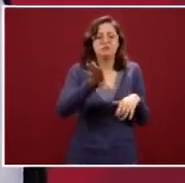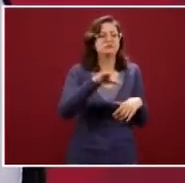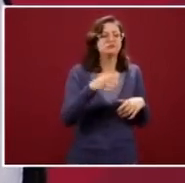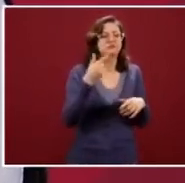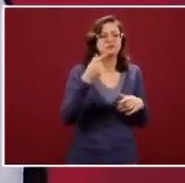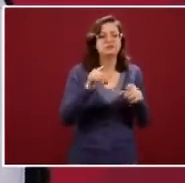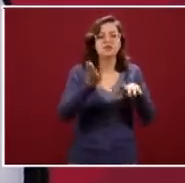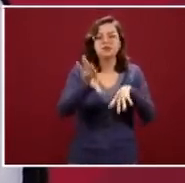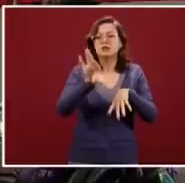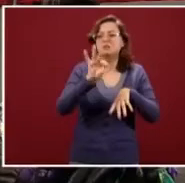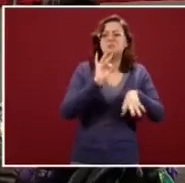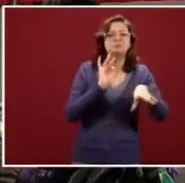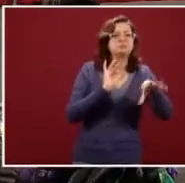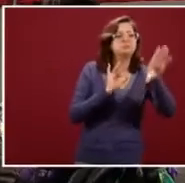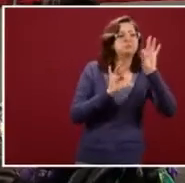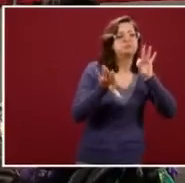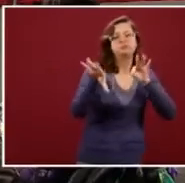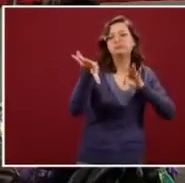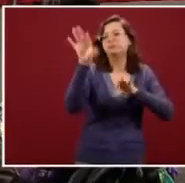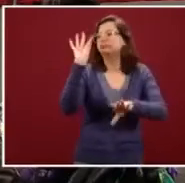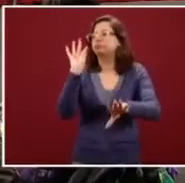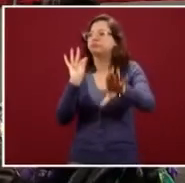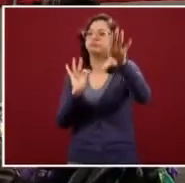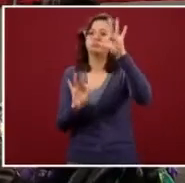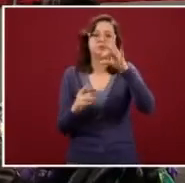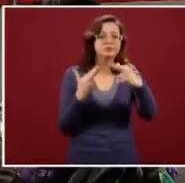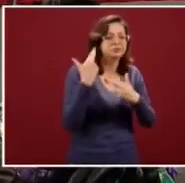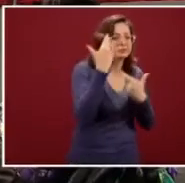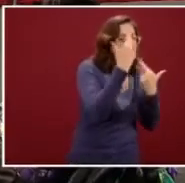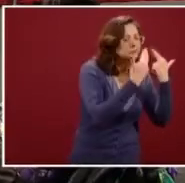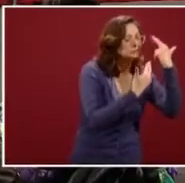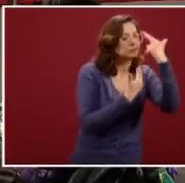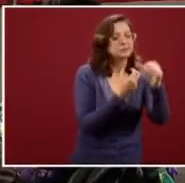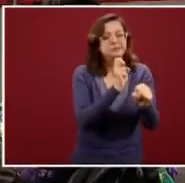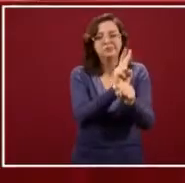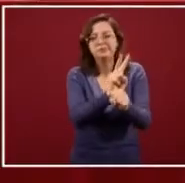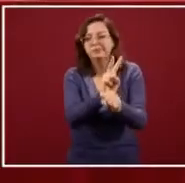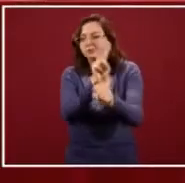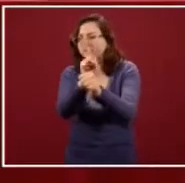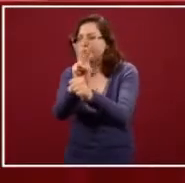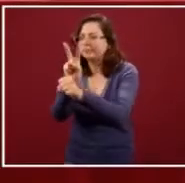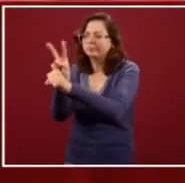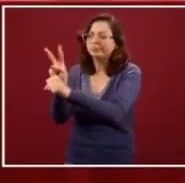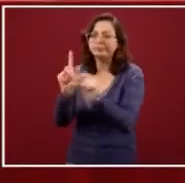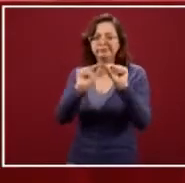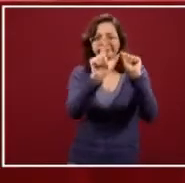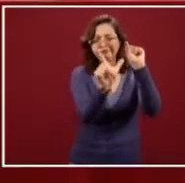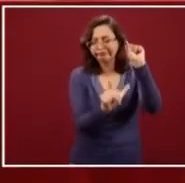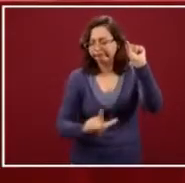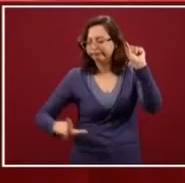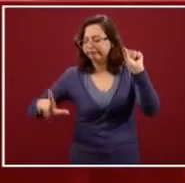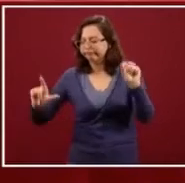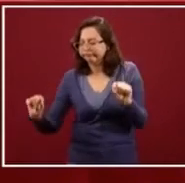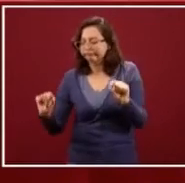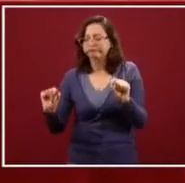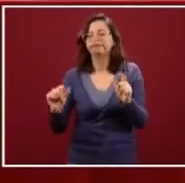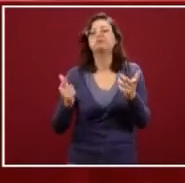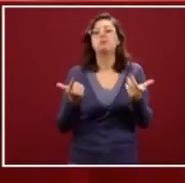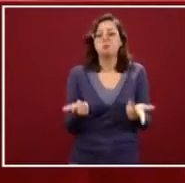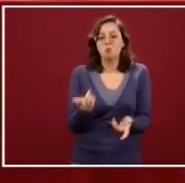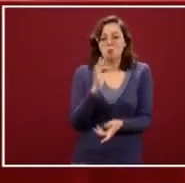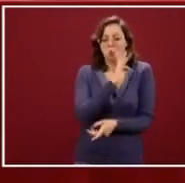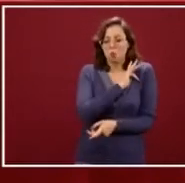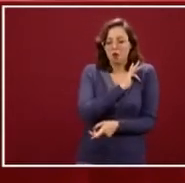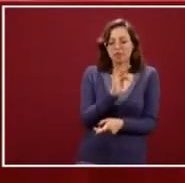para el país en función de su distribución y de dónde están efectivamente localizados, nos permite obtener sí las